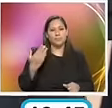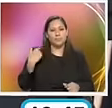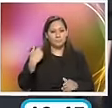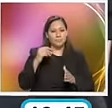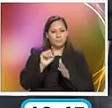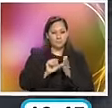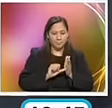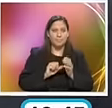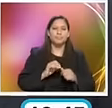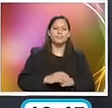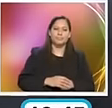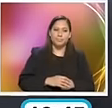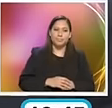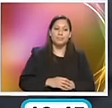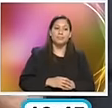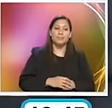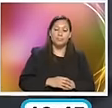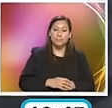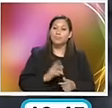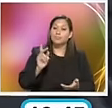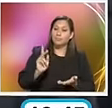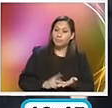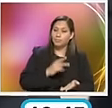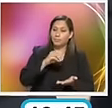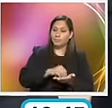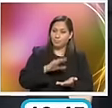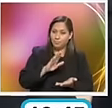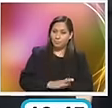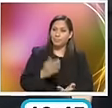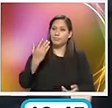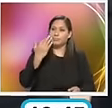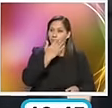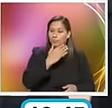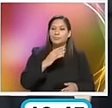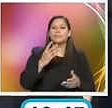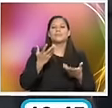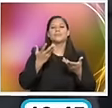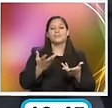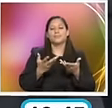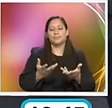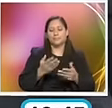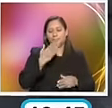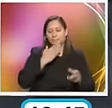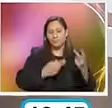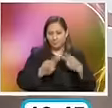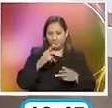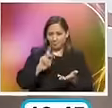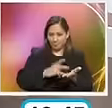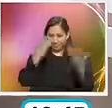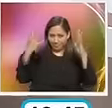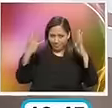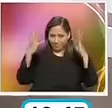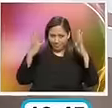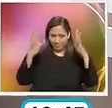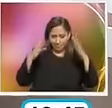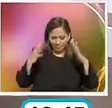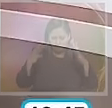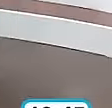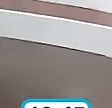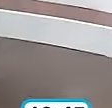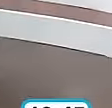mesecitos. Y lo regrabé nuevamente con la Sabrosura, se llama Anhelos. Muy bien, pues bienvenidos nuevamente. Gracias, Pablo.